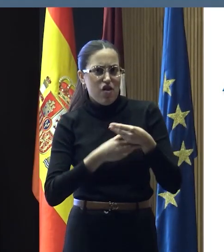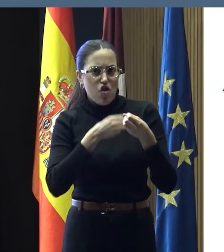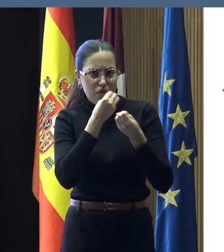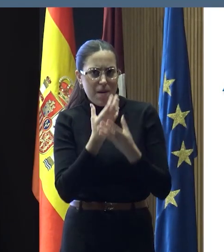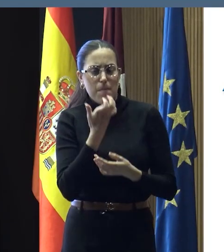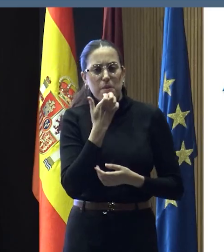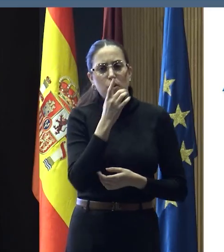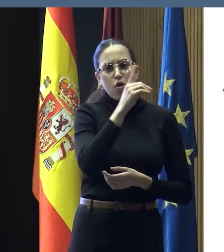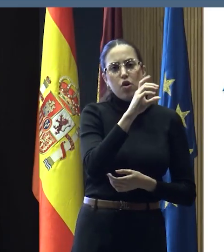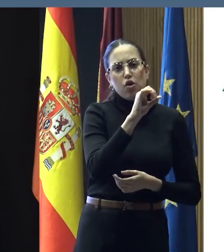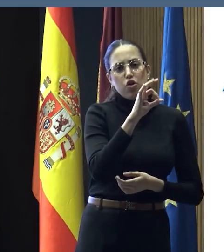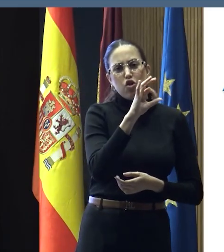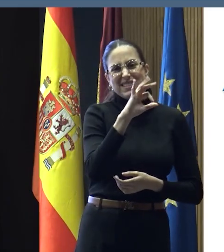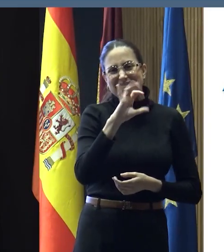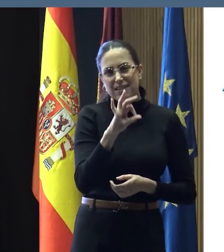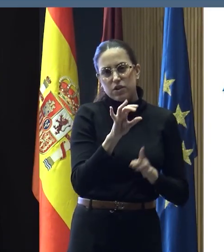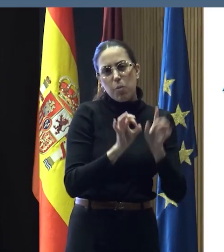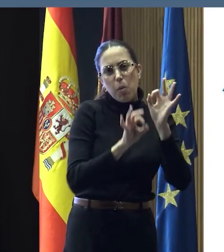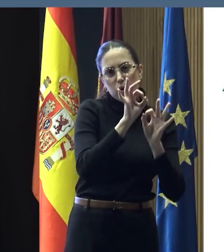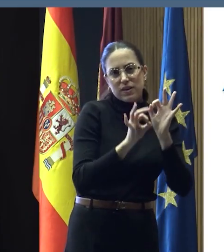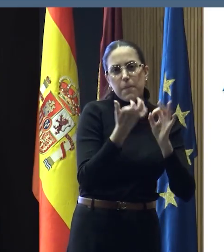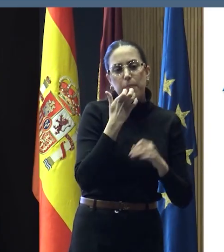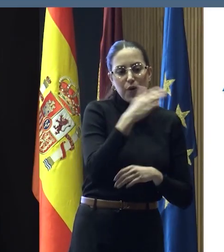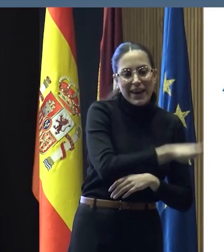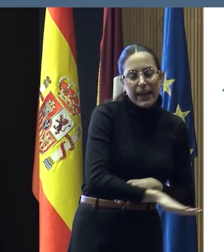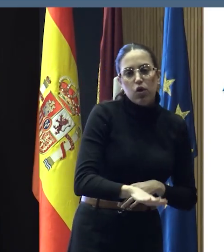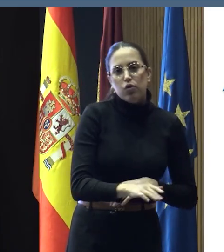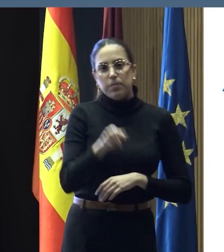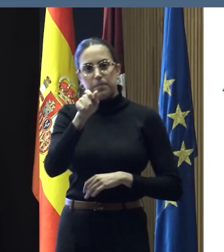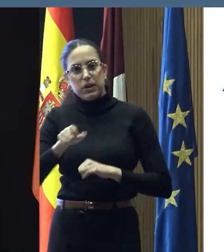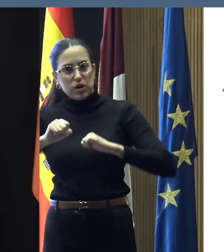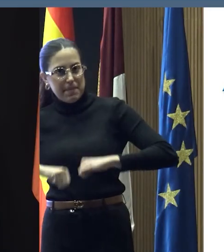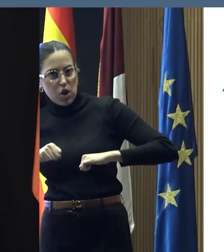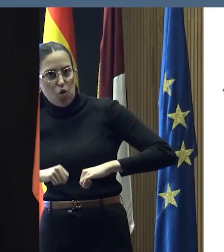dosificación para un niño, para un anciano.